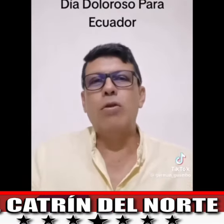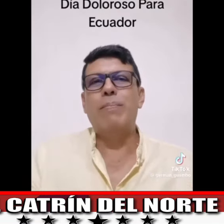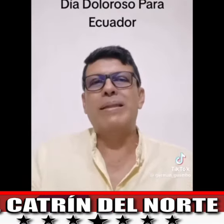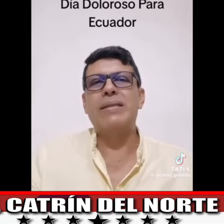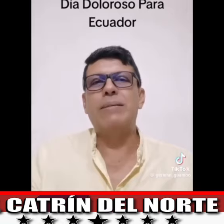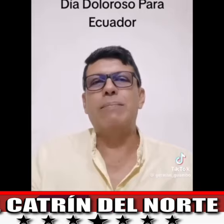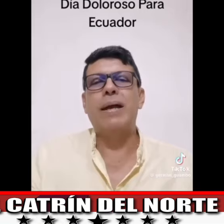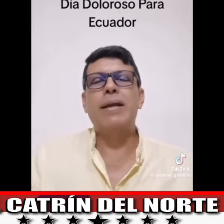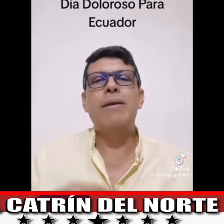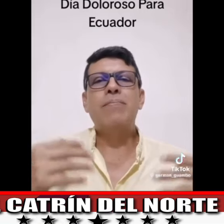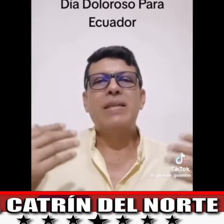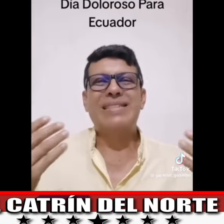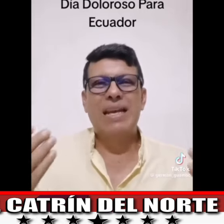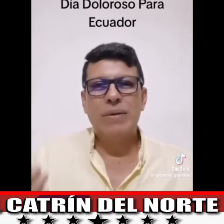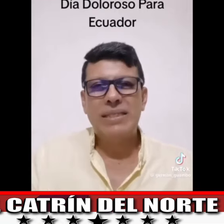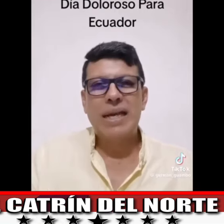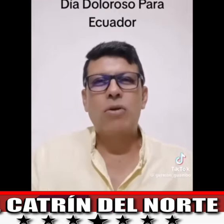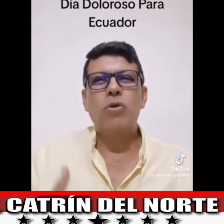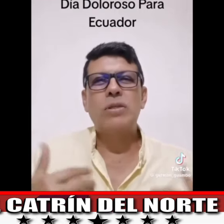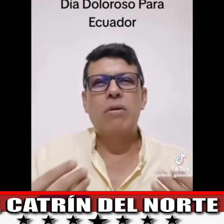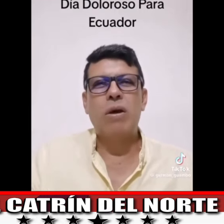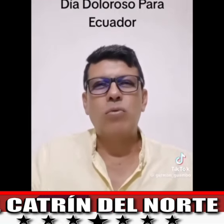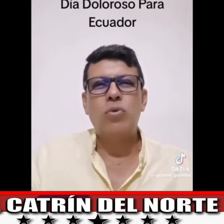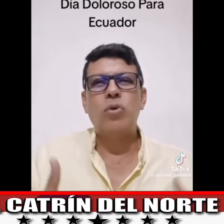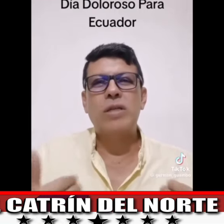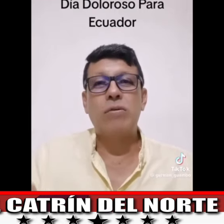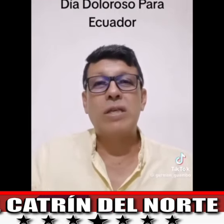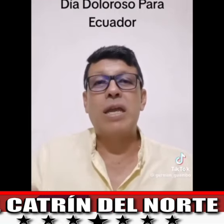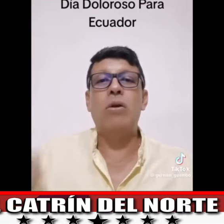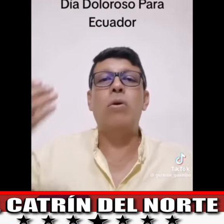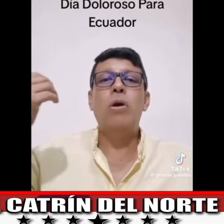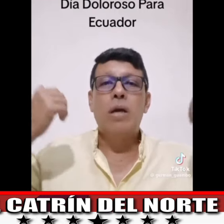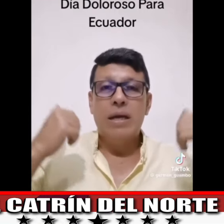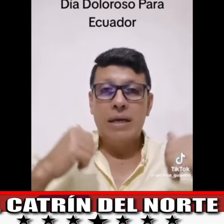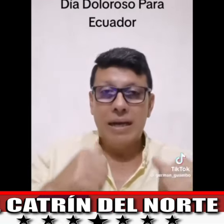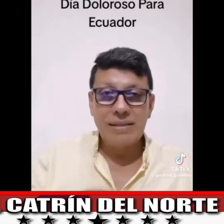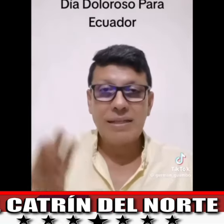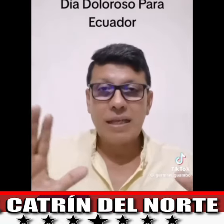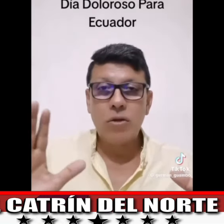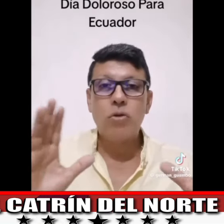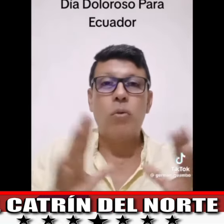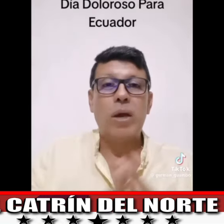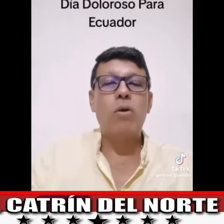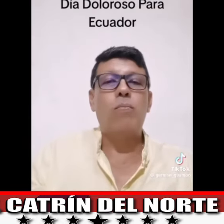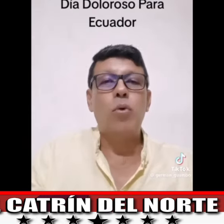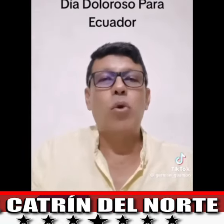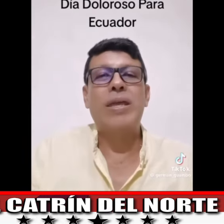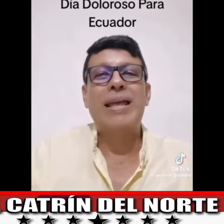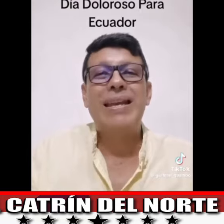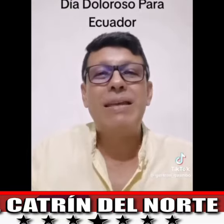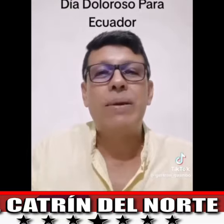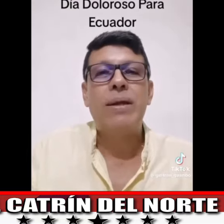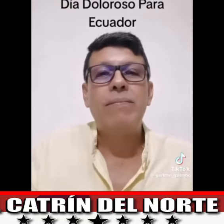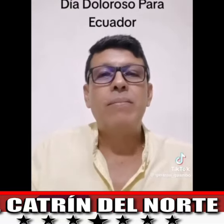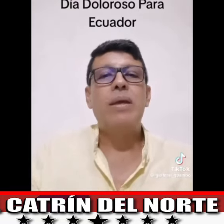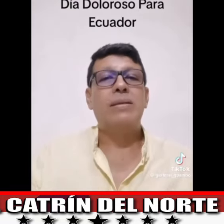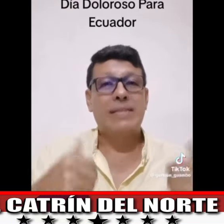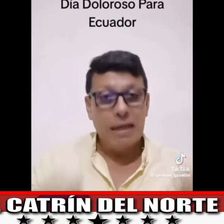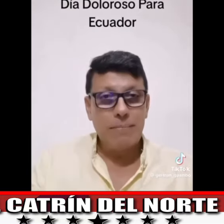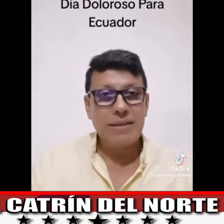se le permitió participar se lo encerró se lo acusó se lo señaló gracias a Dios luego pudo quedar